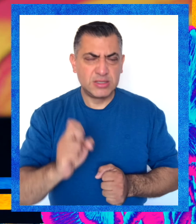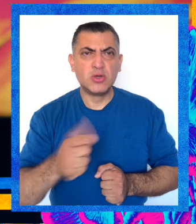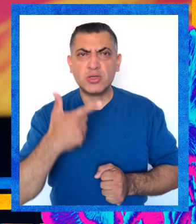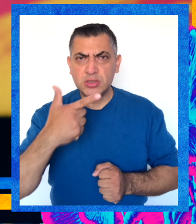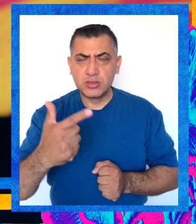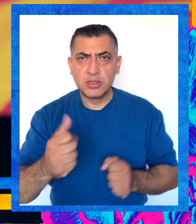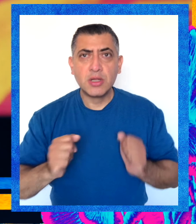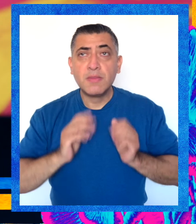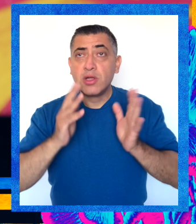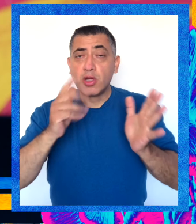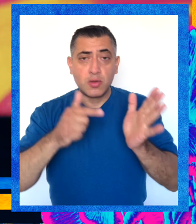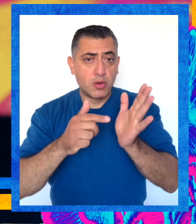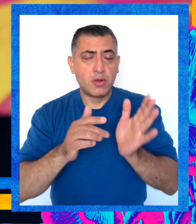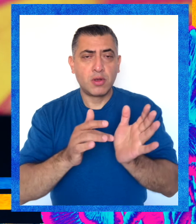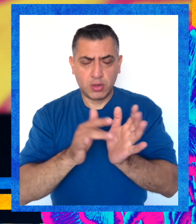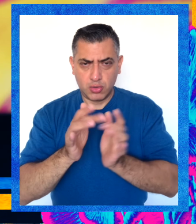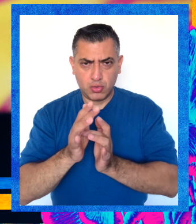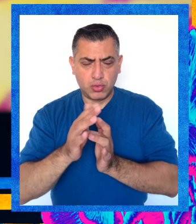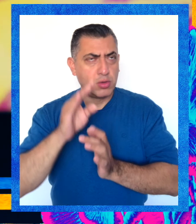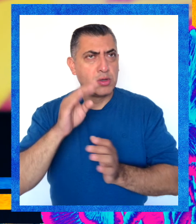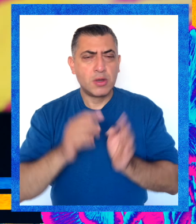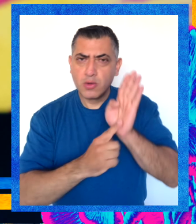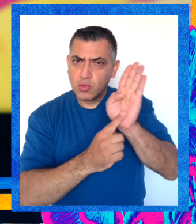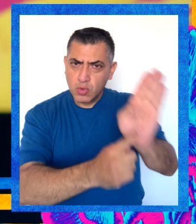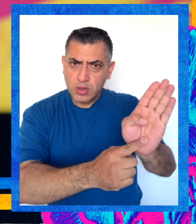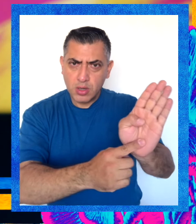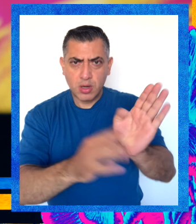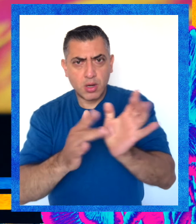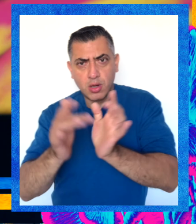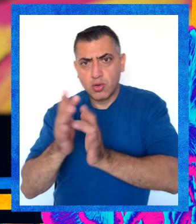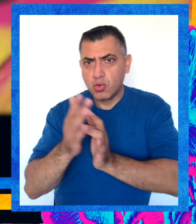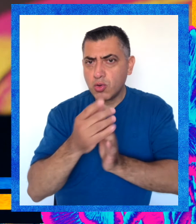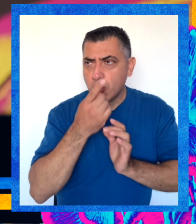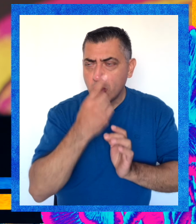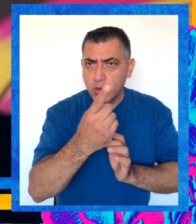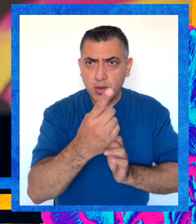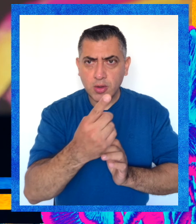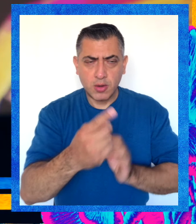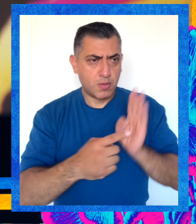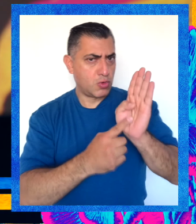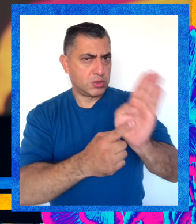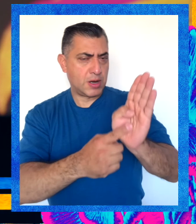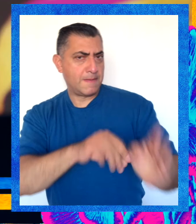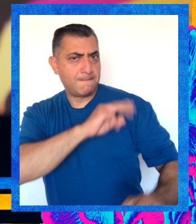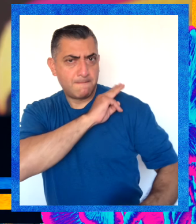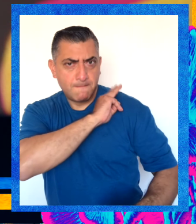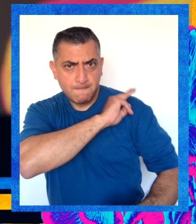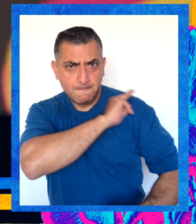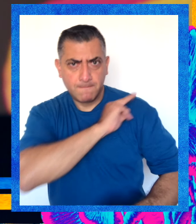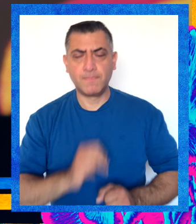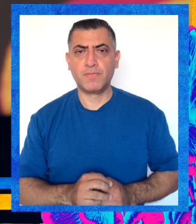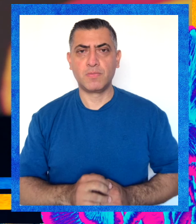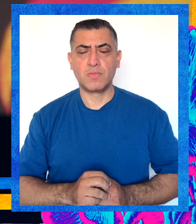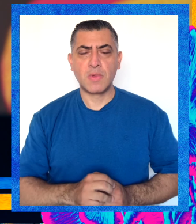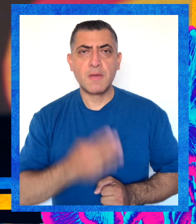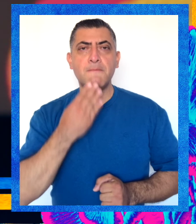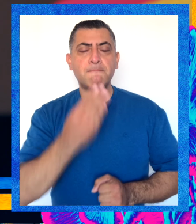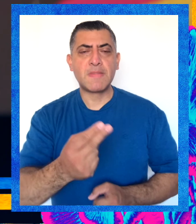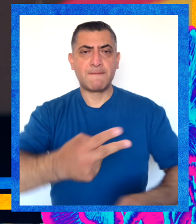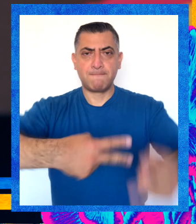siete maravillosos milagros del señor o señales que él hizo para autentificar su ministerio quiere darles una muy cordial bienvenida